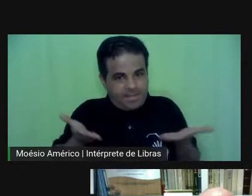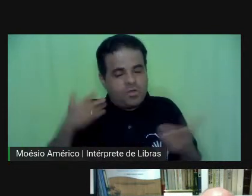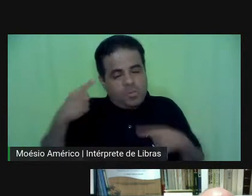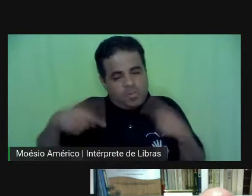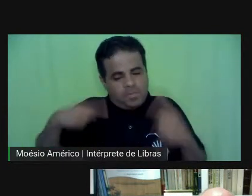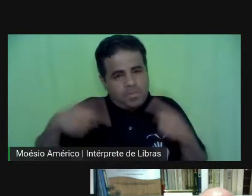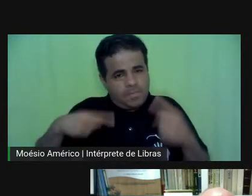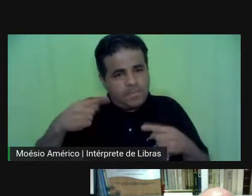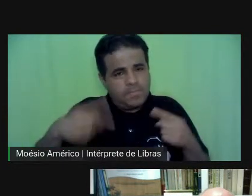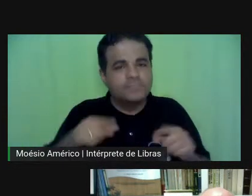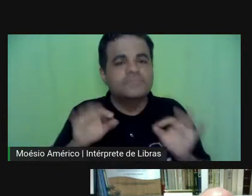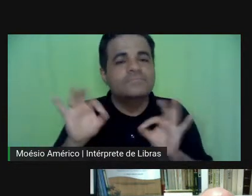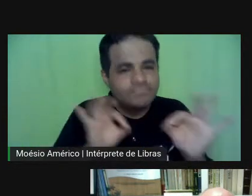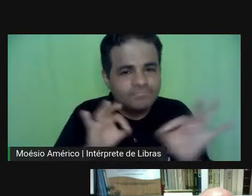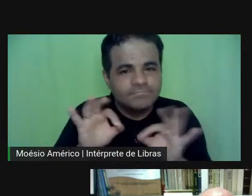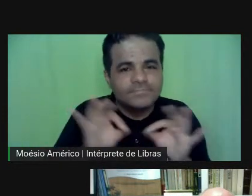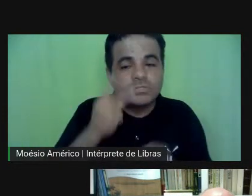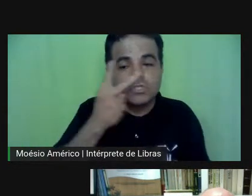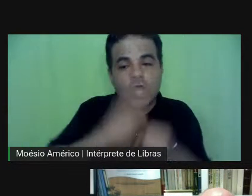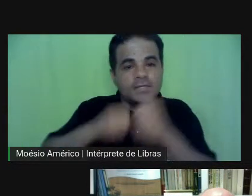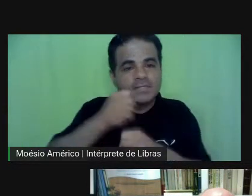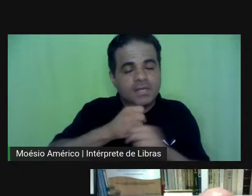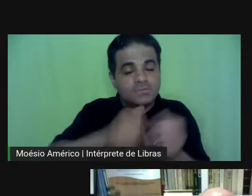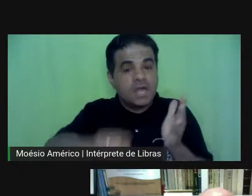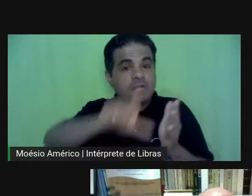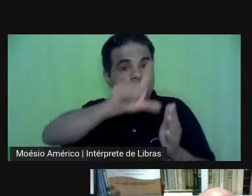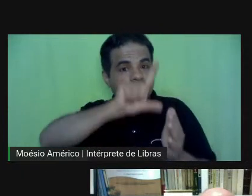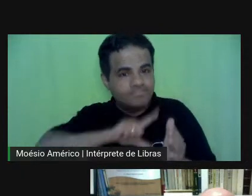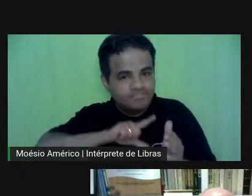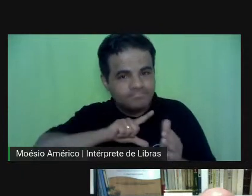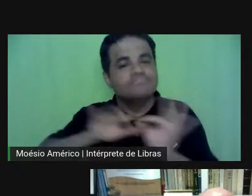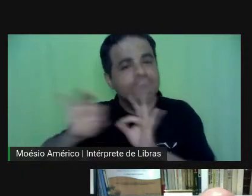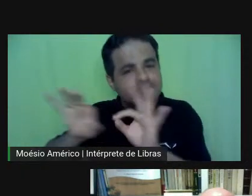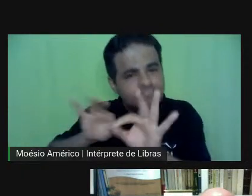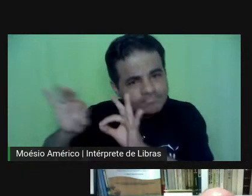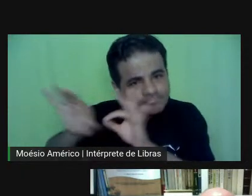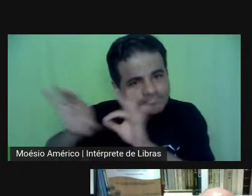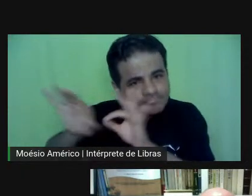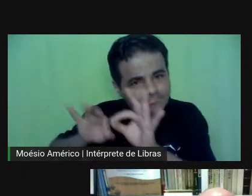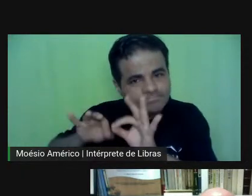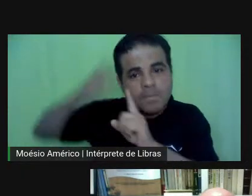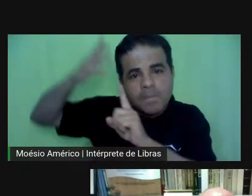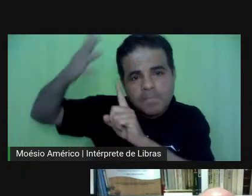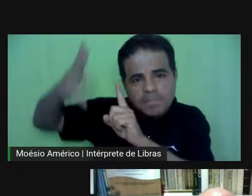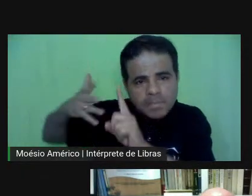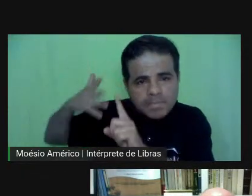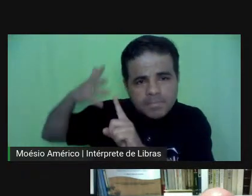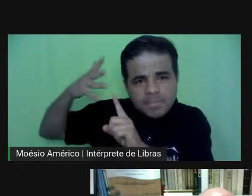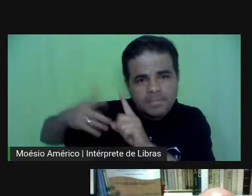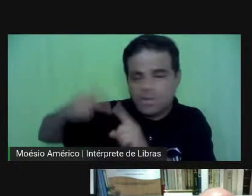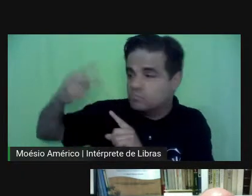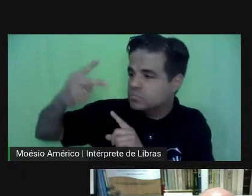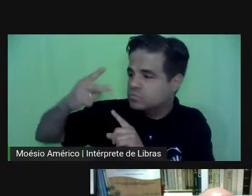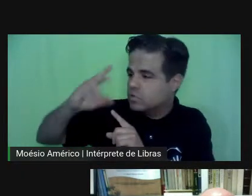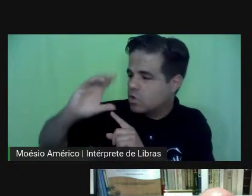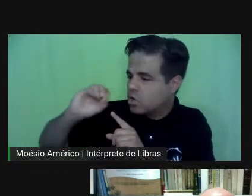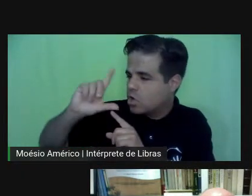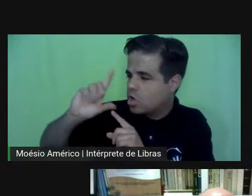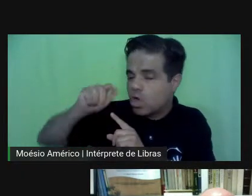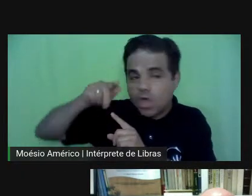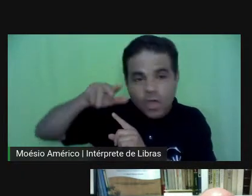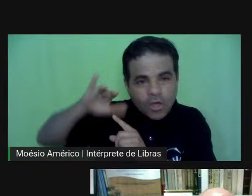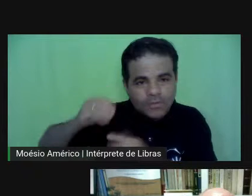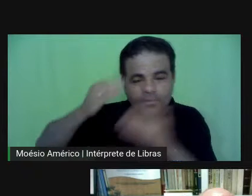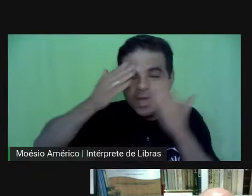coloquio donde los agentes inmigrantes pasamos un simposio un segundo color pero agradecer los